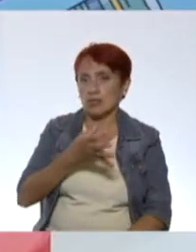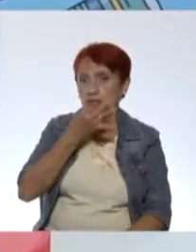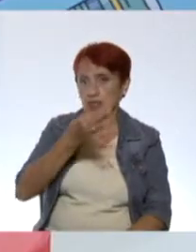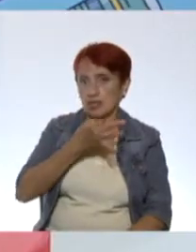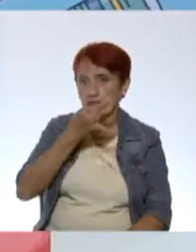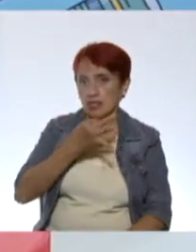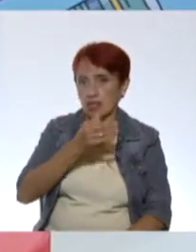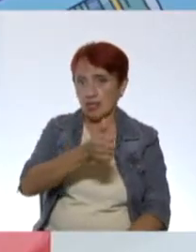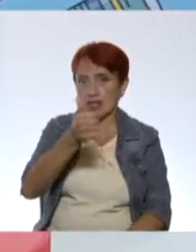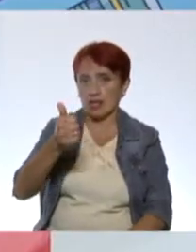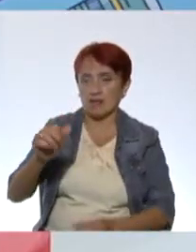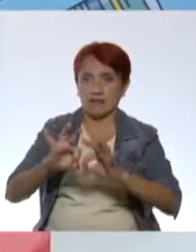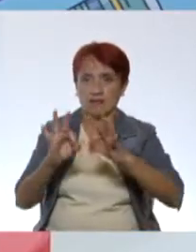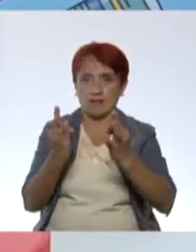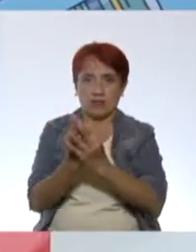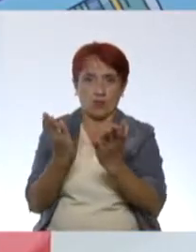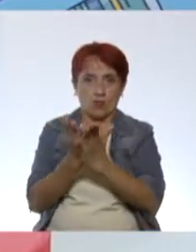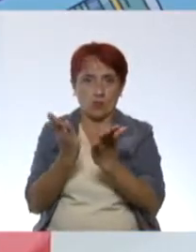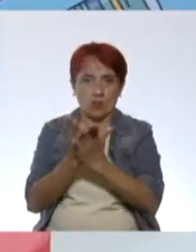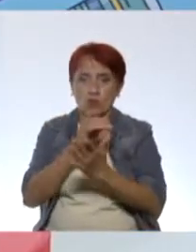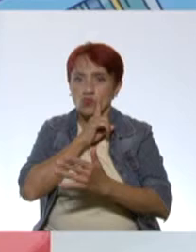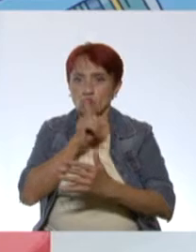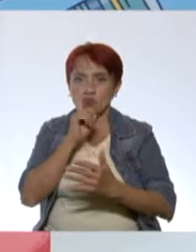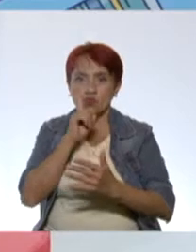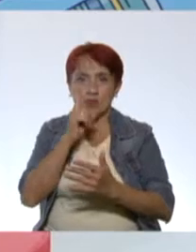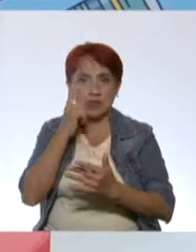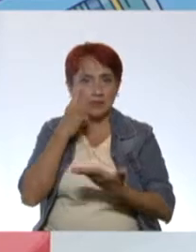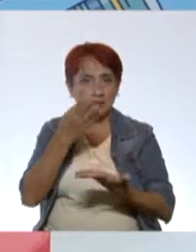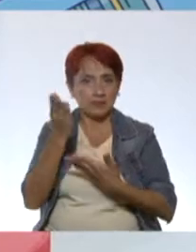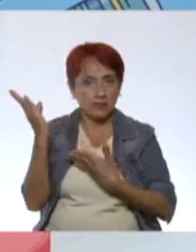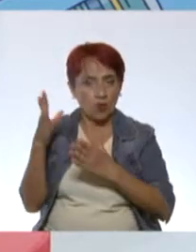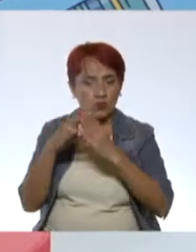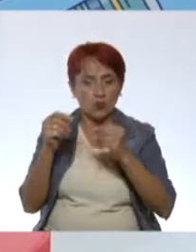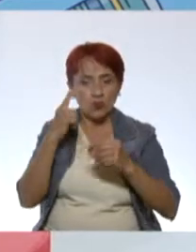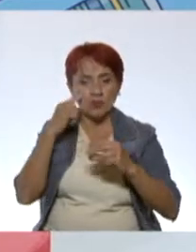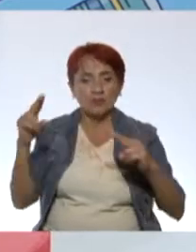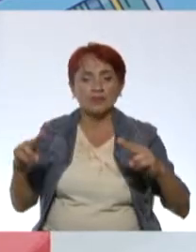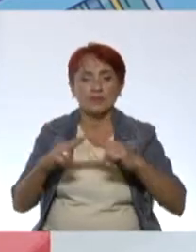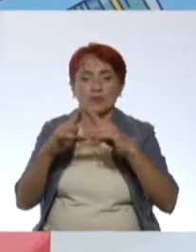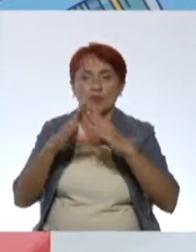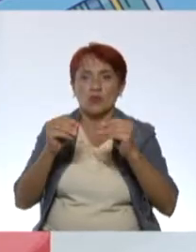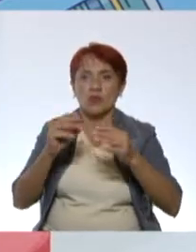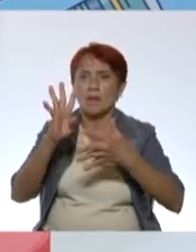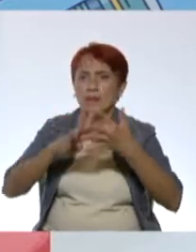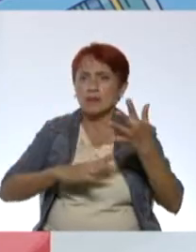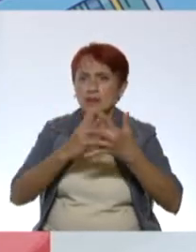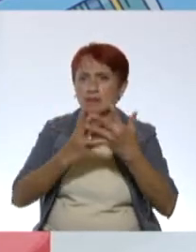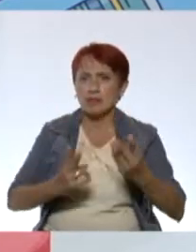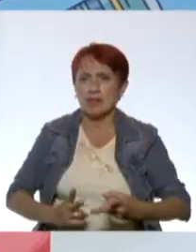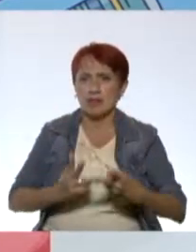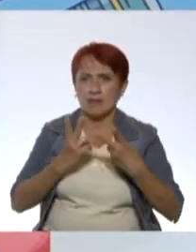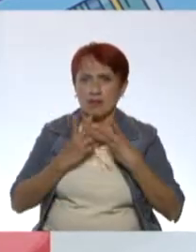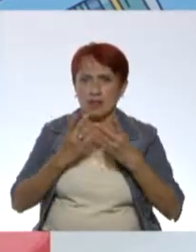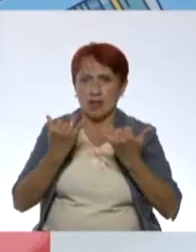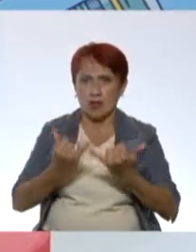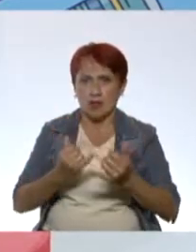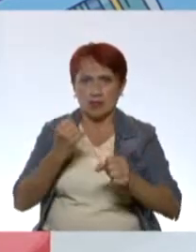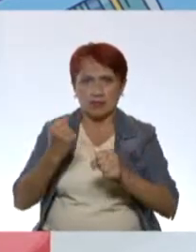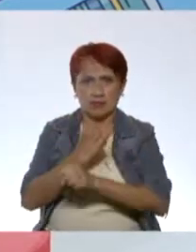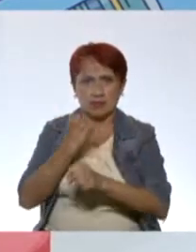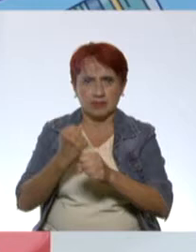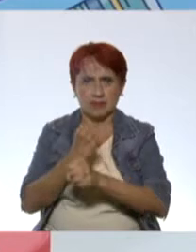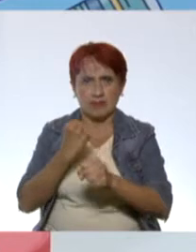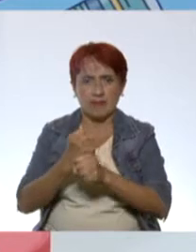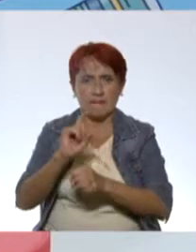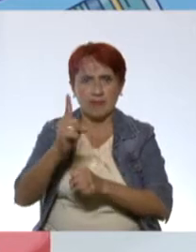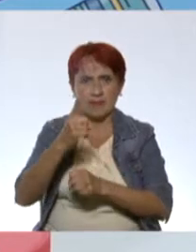Buenas tardes, bienvenidos a su programa Cada Familia Una Escuela. Mi nombre es José Marcano. Hoy en este nuevo encuentro de Matemáticas para la Vida vamos a